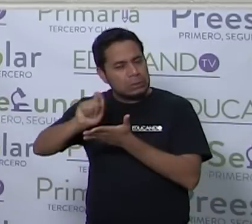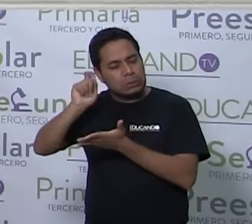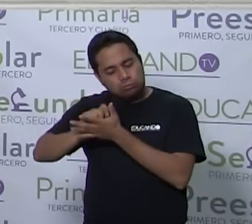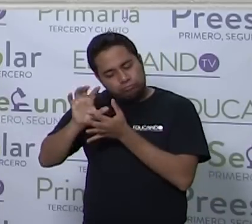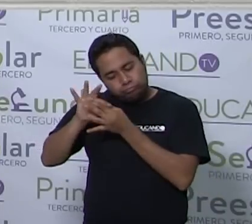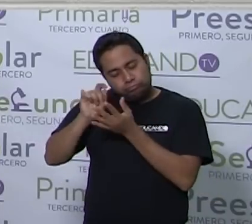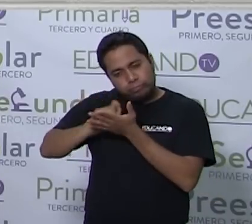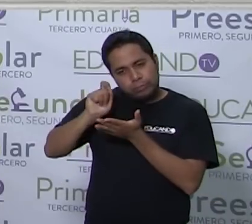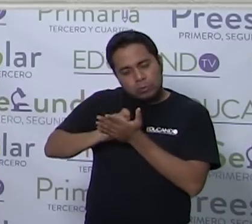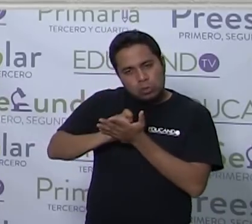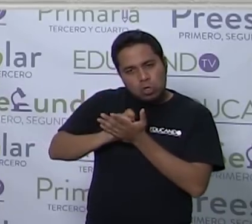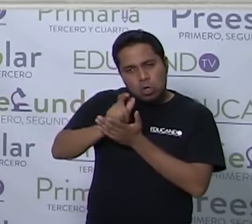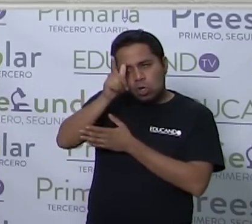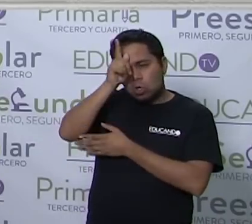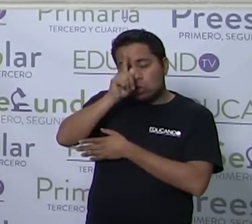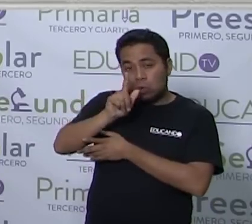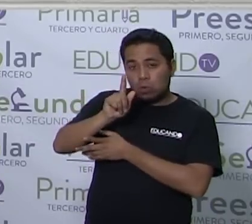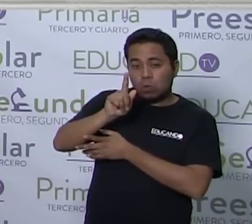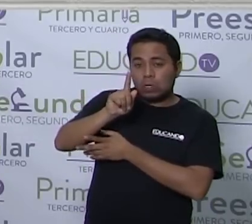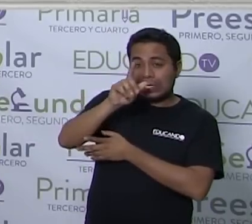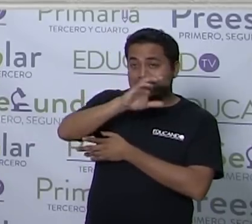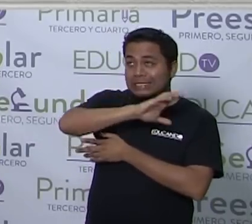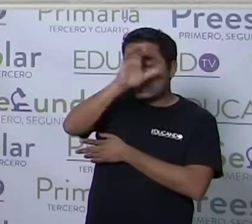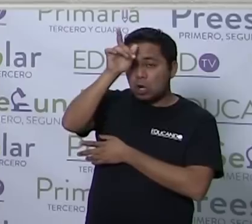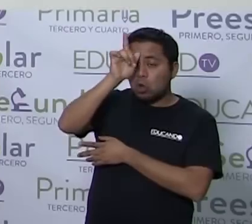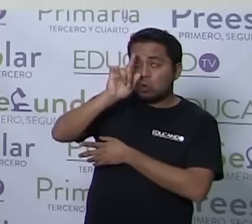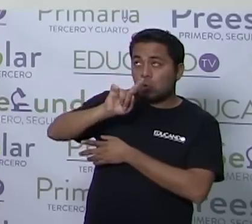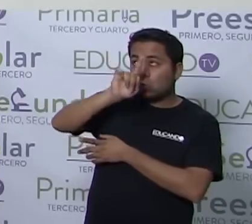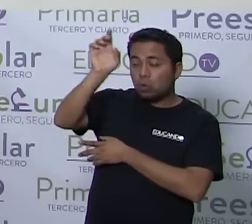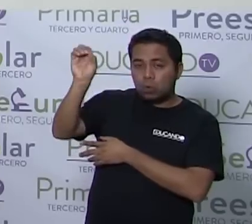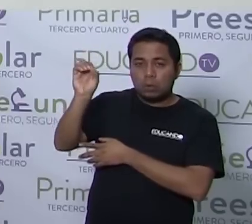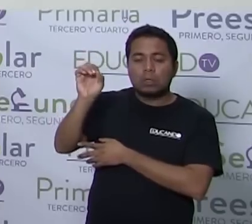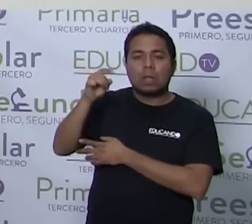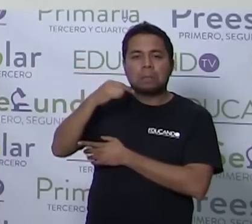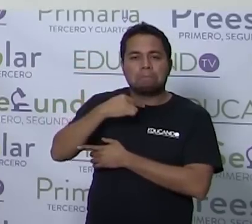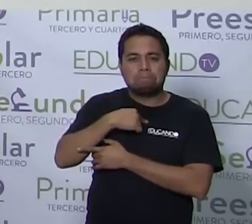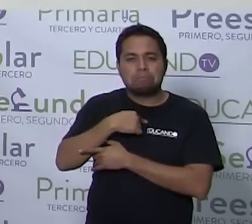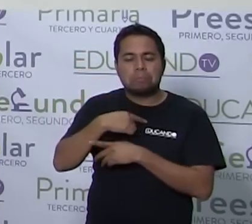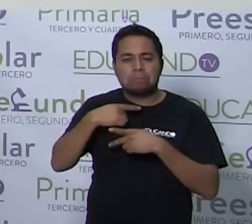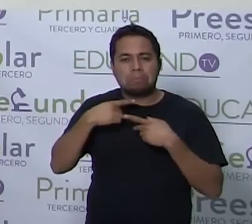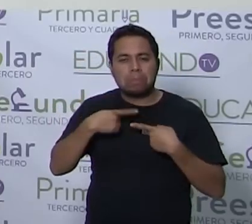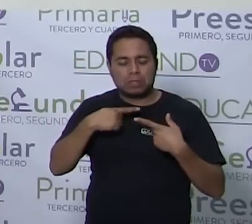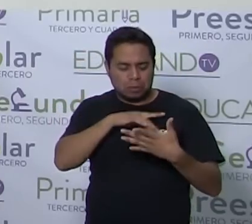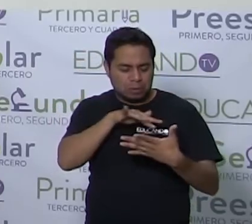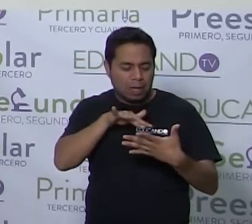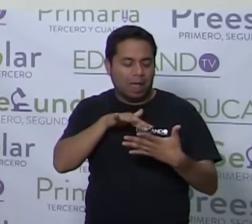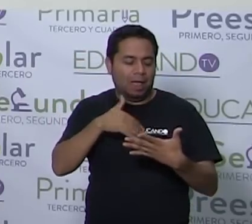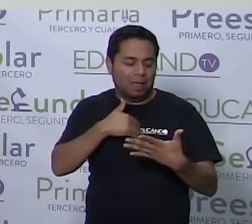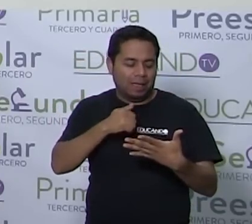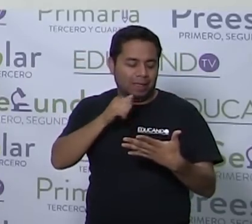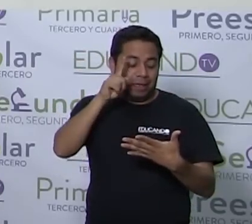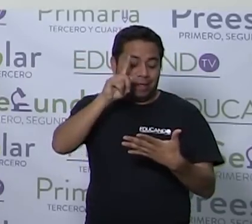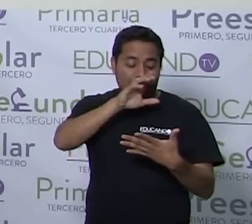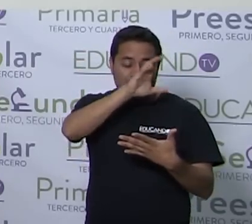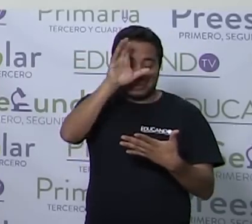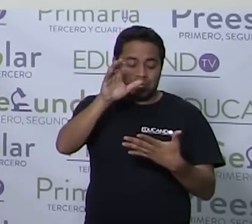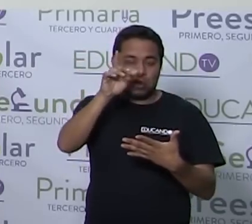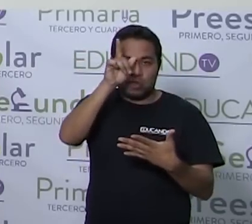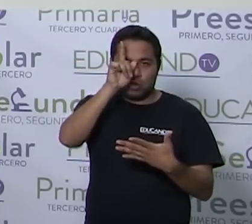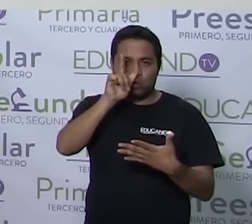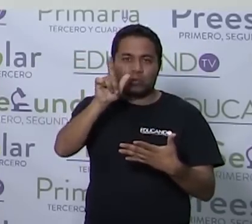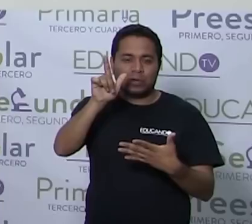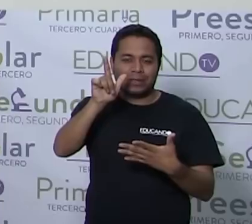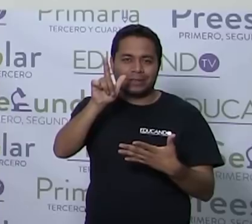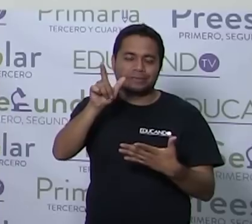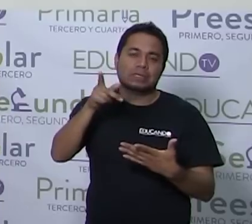luna está en el cielo, voy a hacer que el lector se imagine efectivamente una luna en el cielo. Pero si